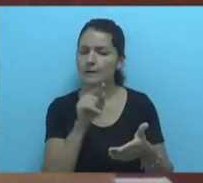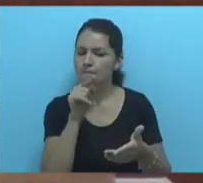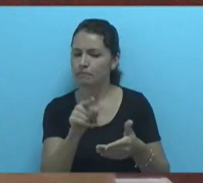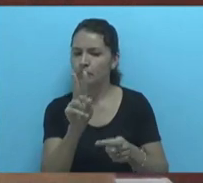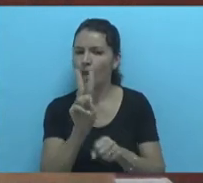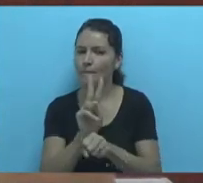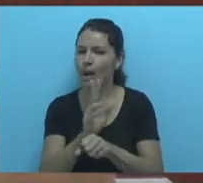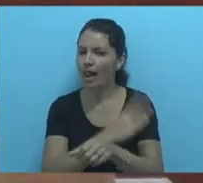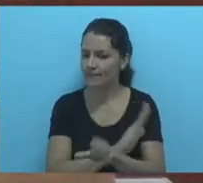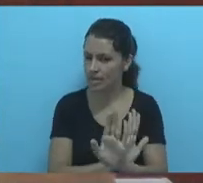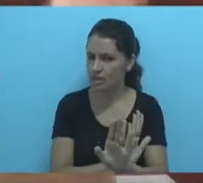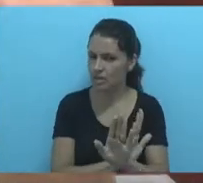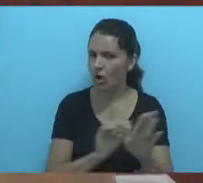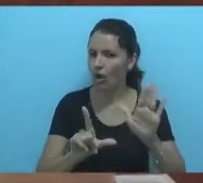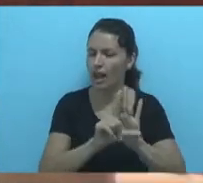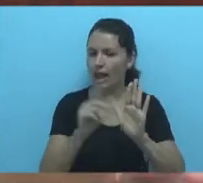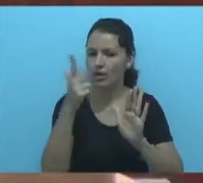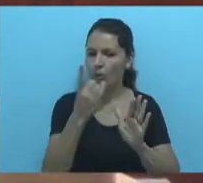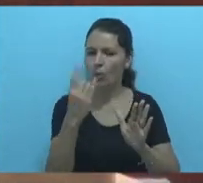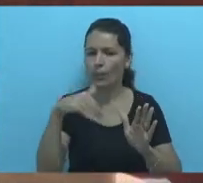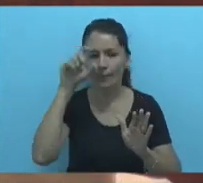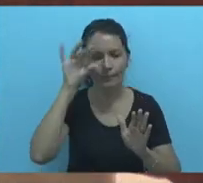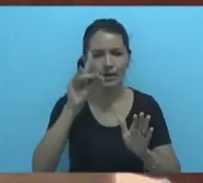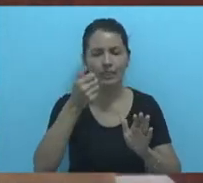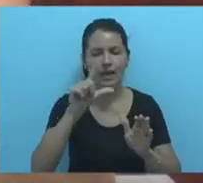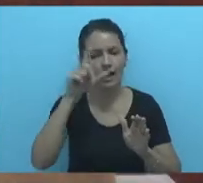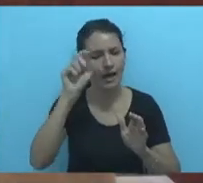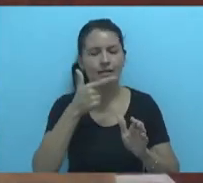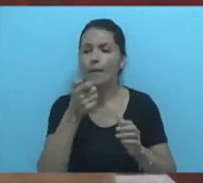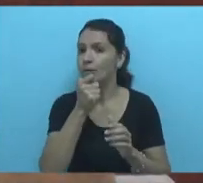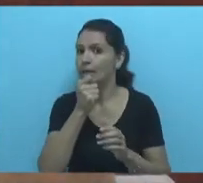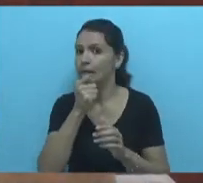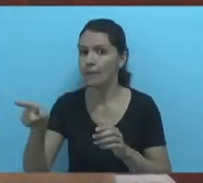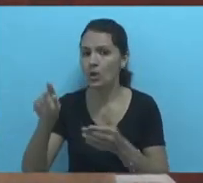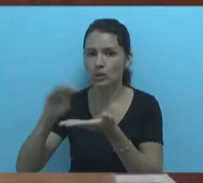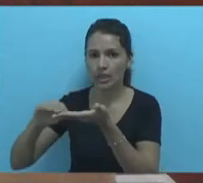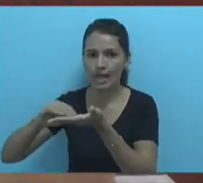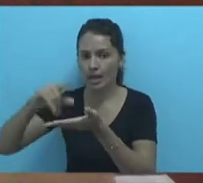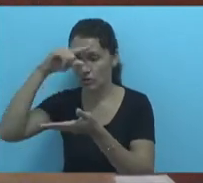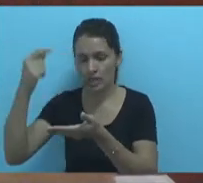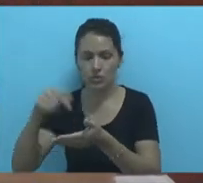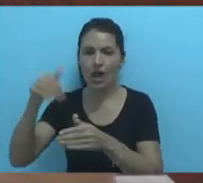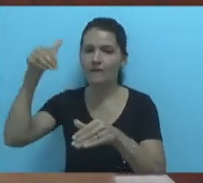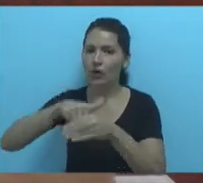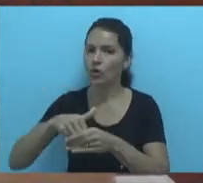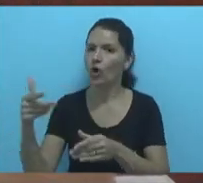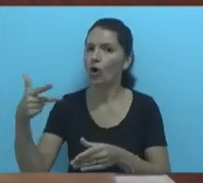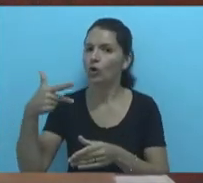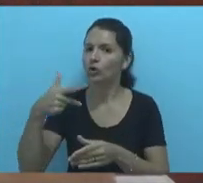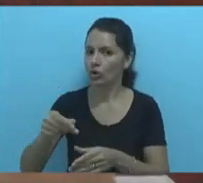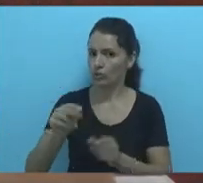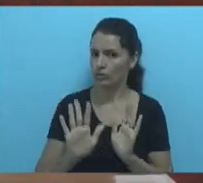cual yo hacía referencia, y más precisamente el Senado, por ejemplo, rechazó la sanción de una ley nacional